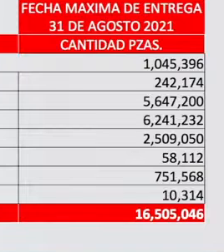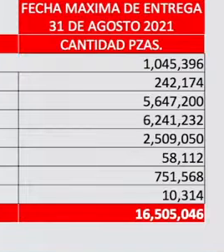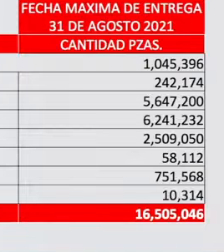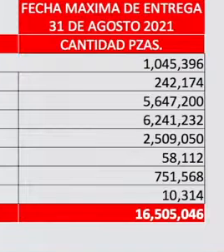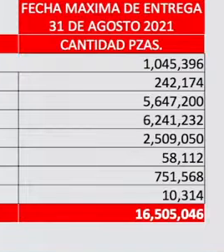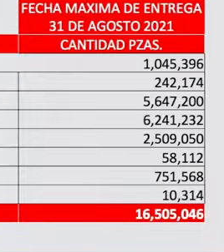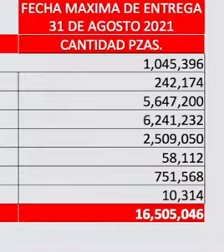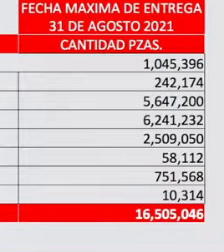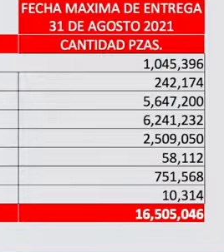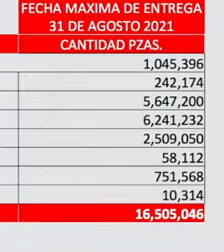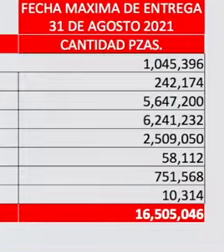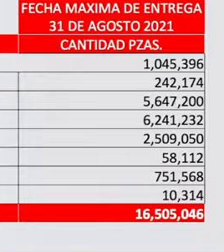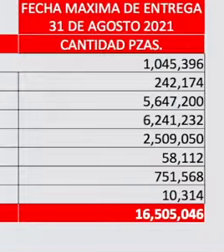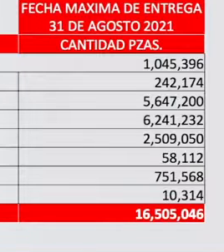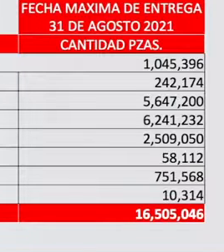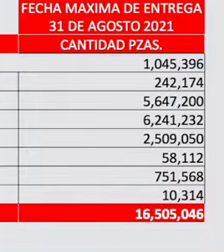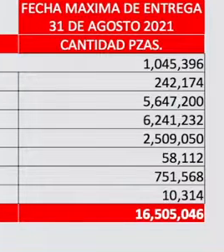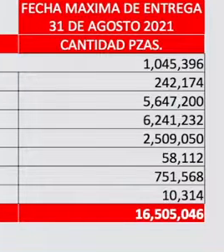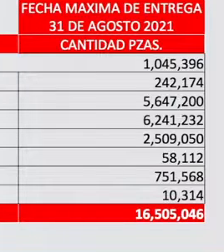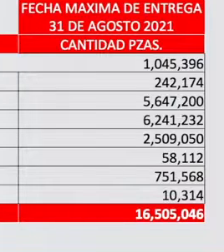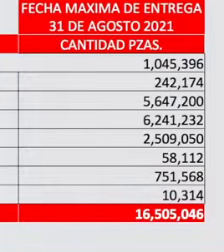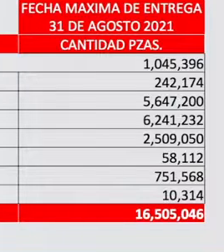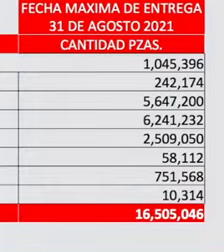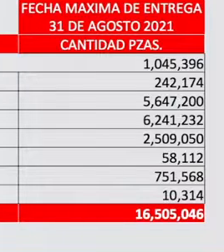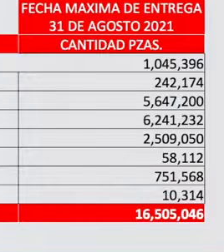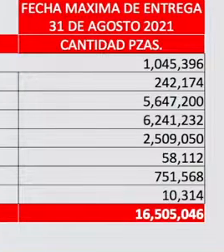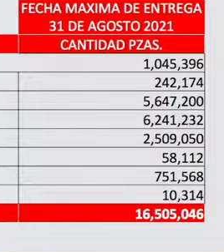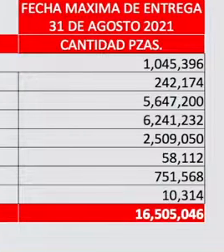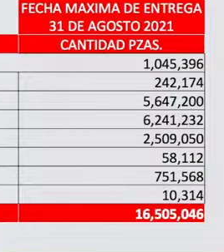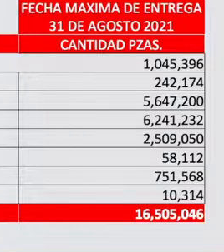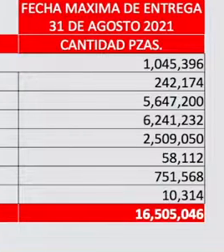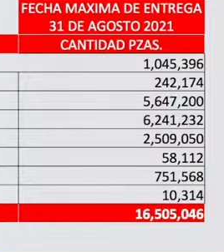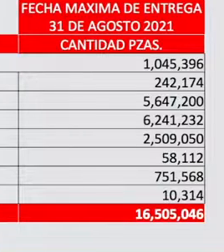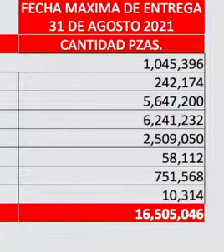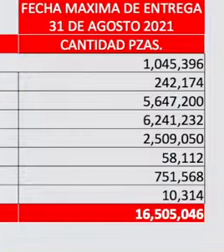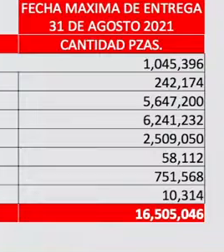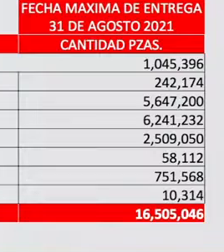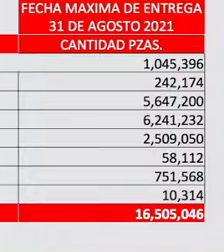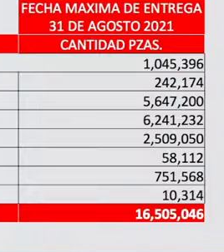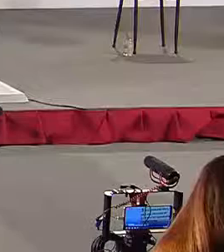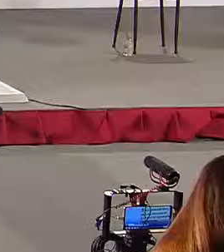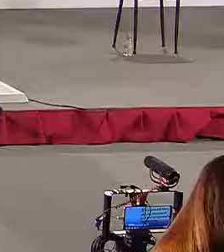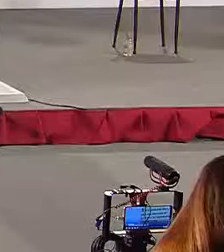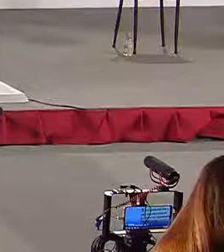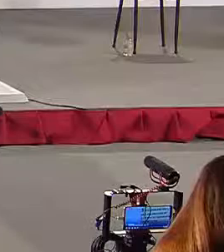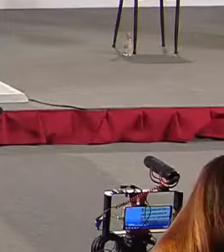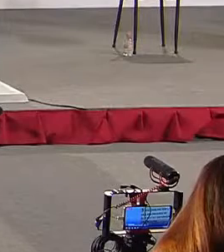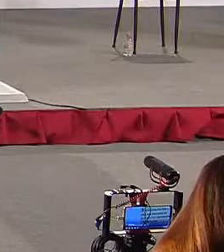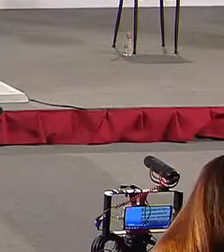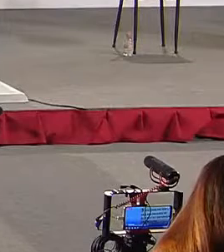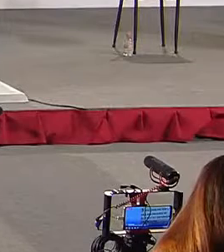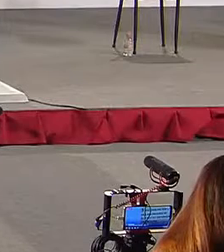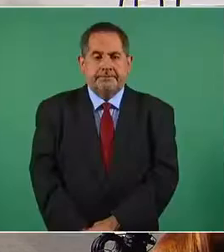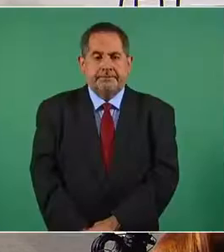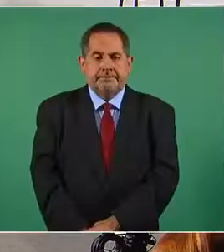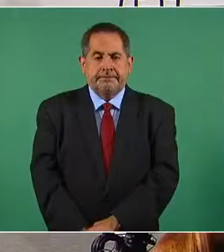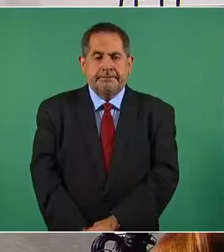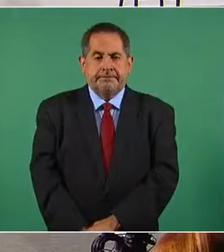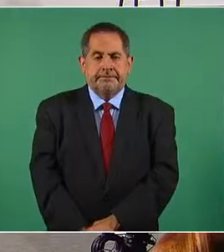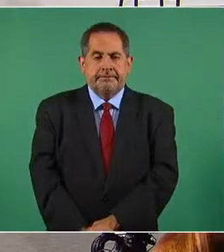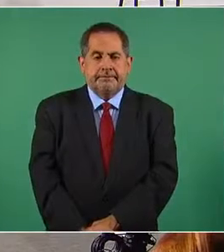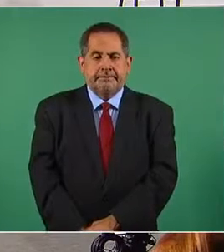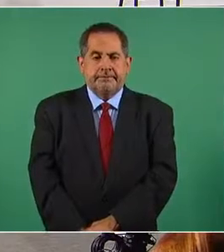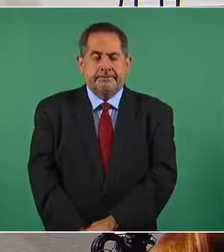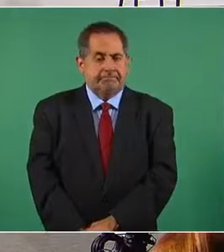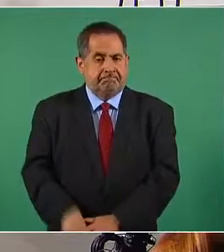3.699 órdenes de suministro generadas en la semana. Finalmente, también vemos en la tabla de la